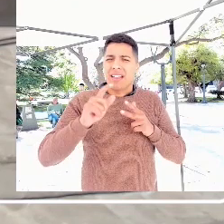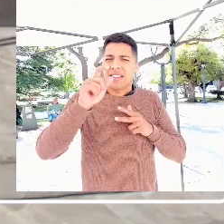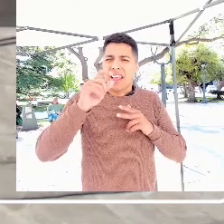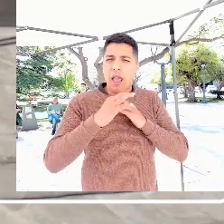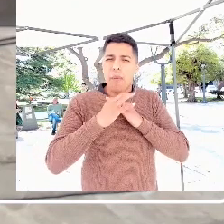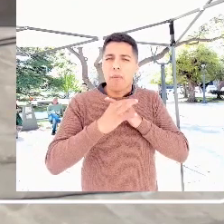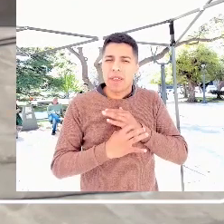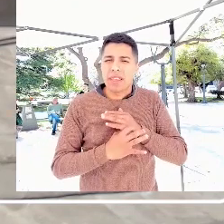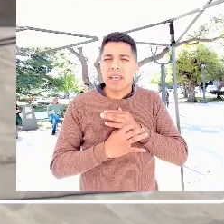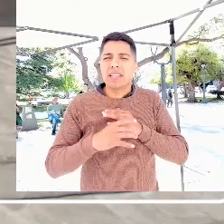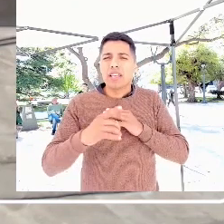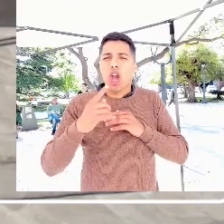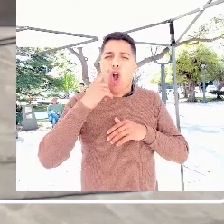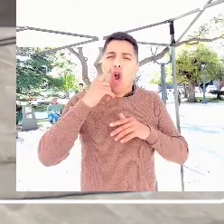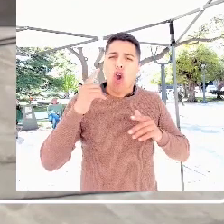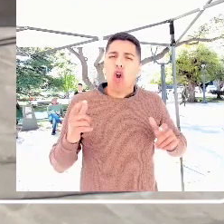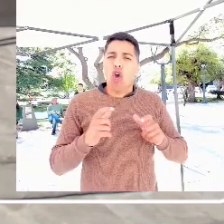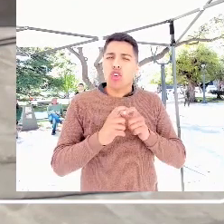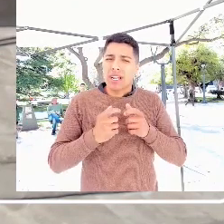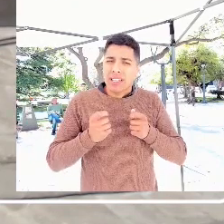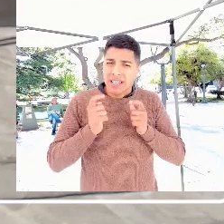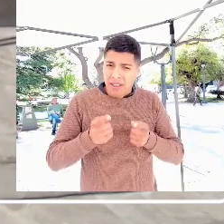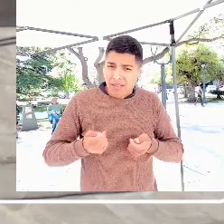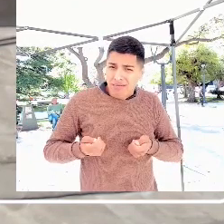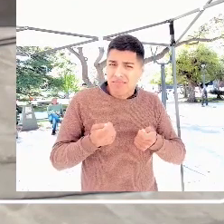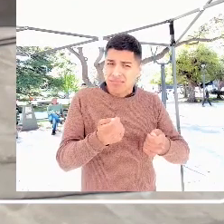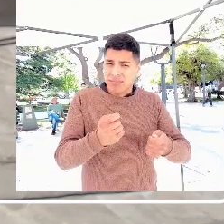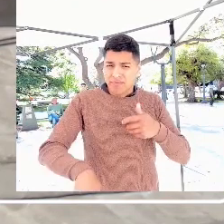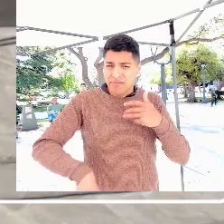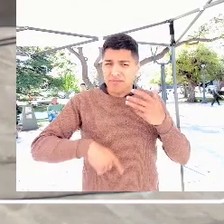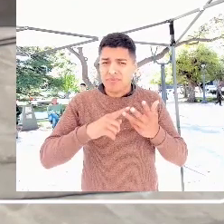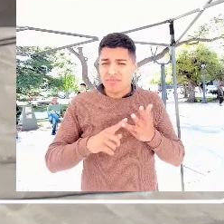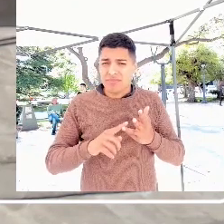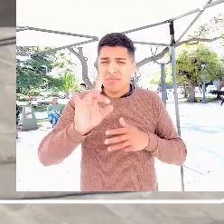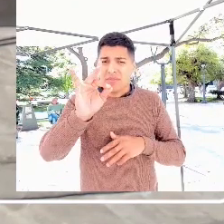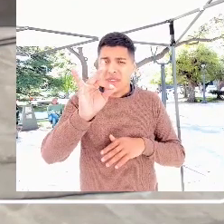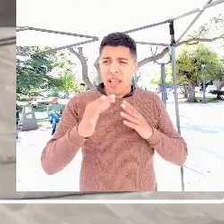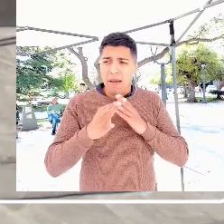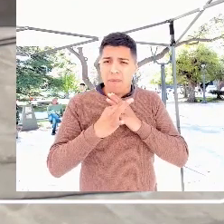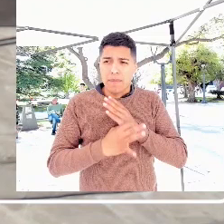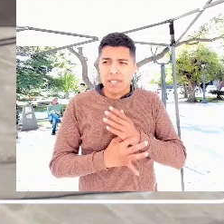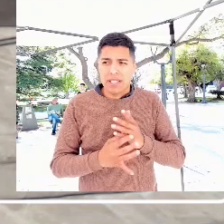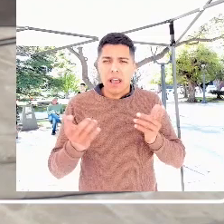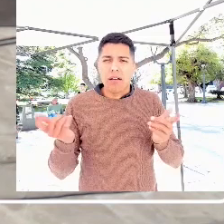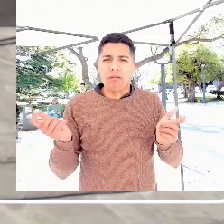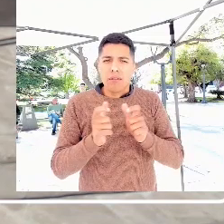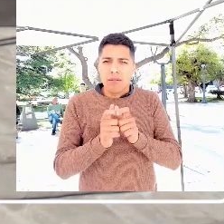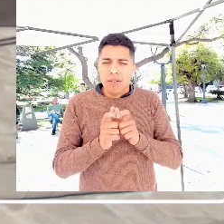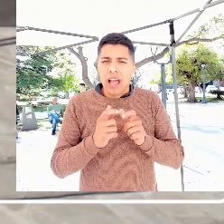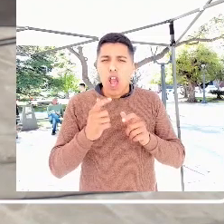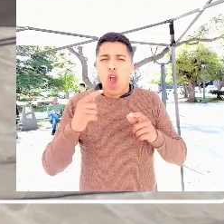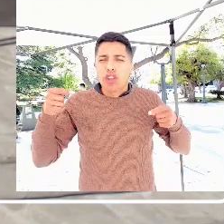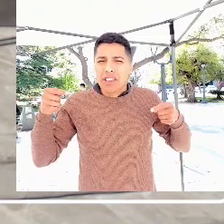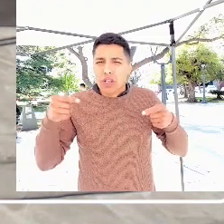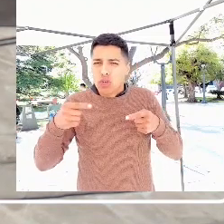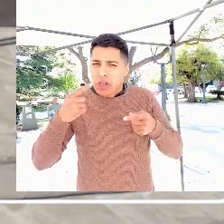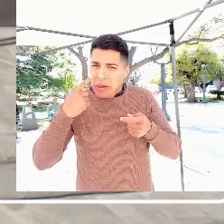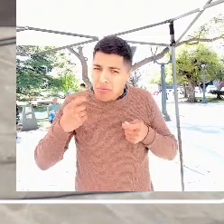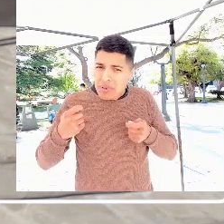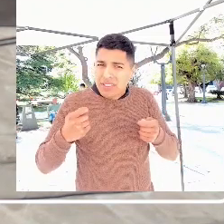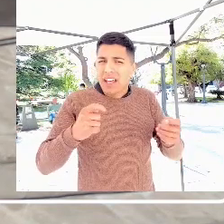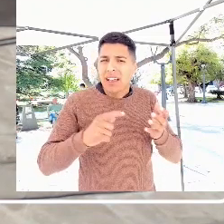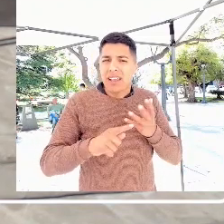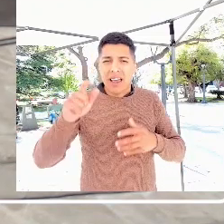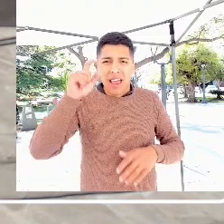expedientes presentados por concejales y o bloques que integran el HCD; D, expedientes presentados por instituciones de Godoy Cruz;